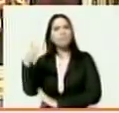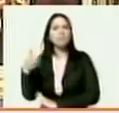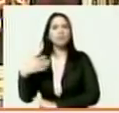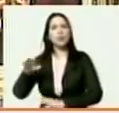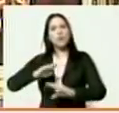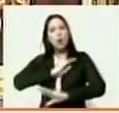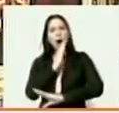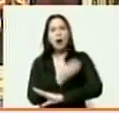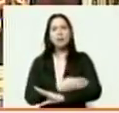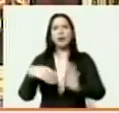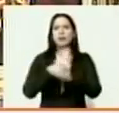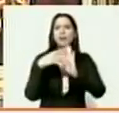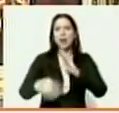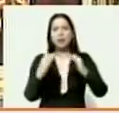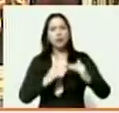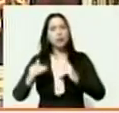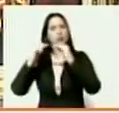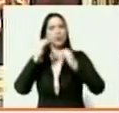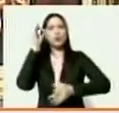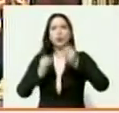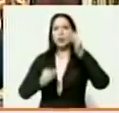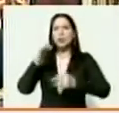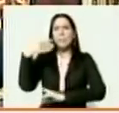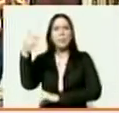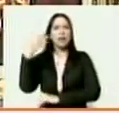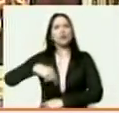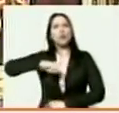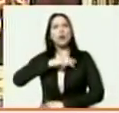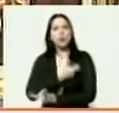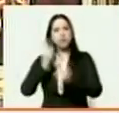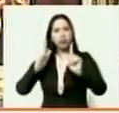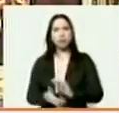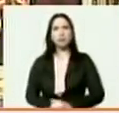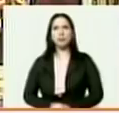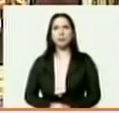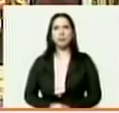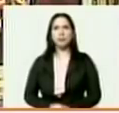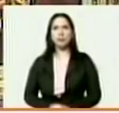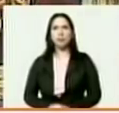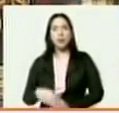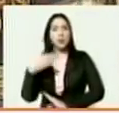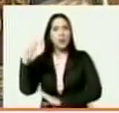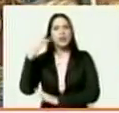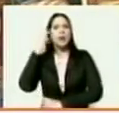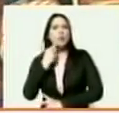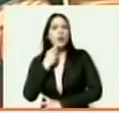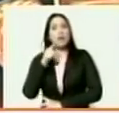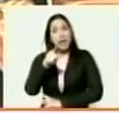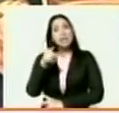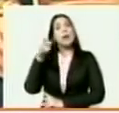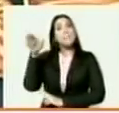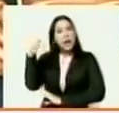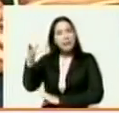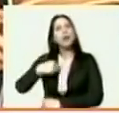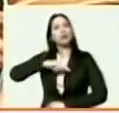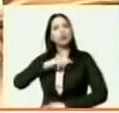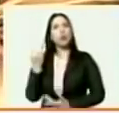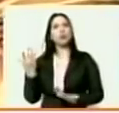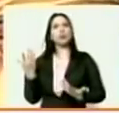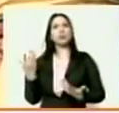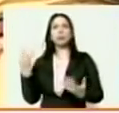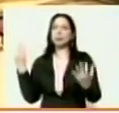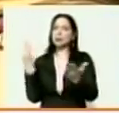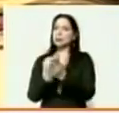derecho a la igualdad y a la justicia, la bandera de nuestros libertadores, la bandera de Bolívar. Esa es la bandera que nosotros